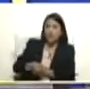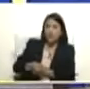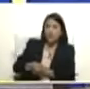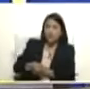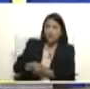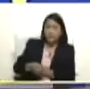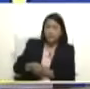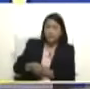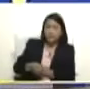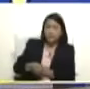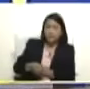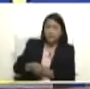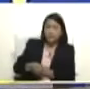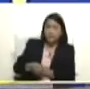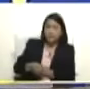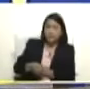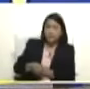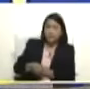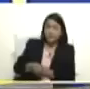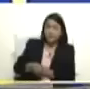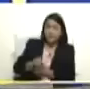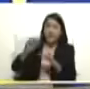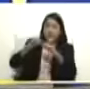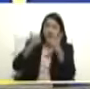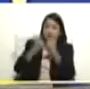Agencia FP. Agencia F.